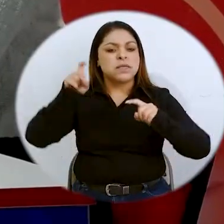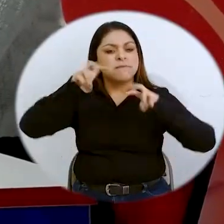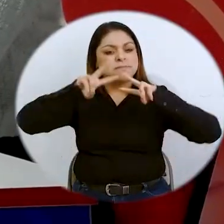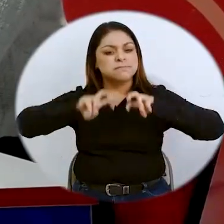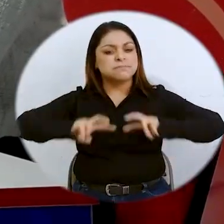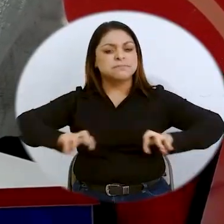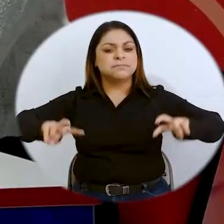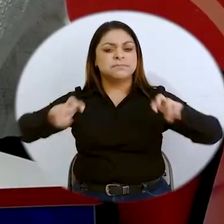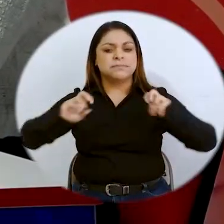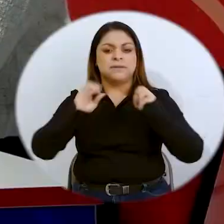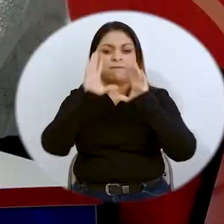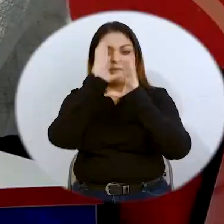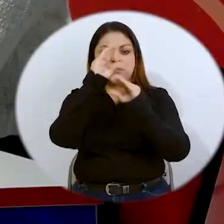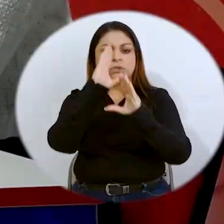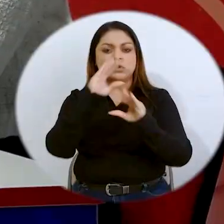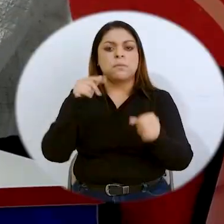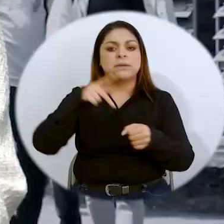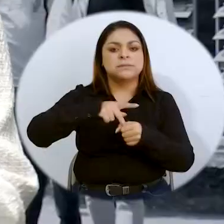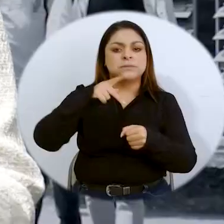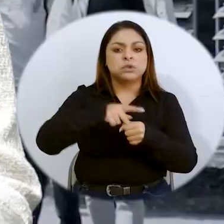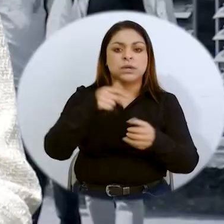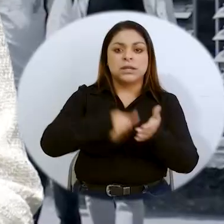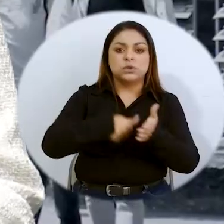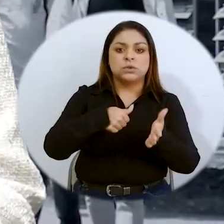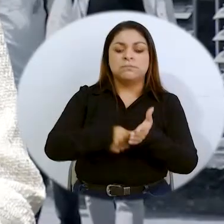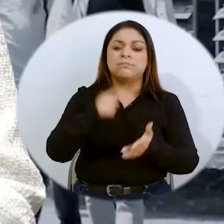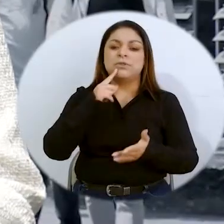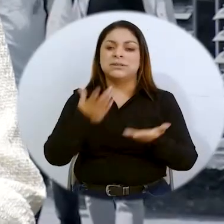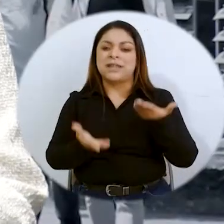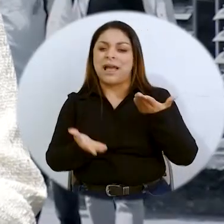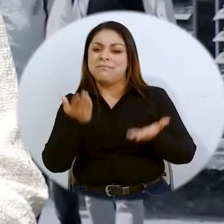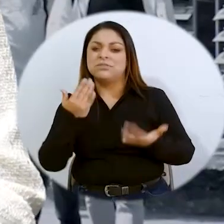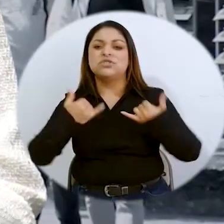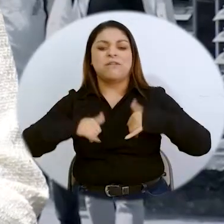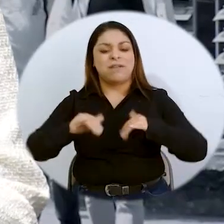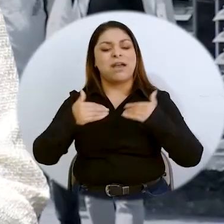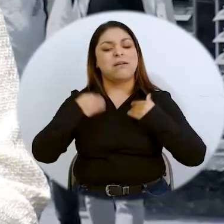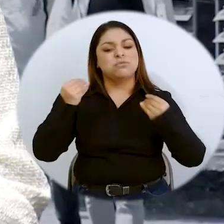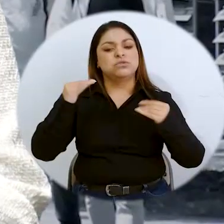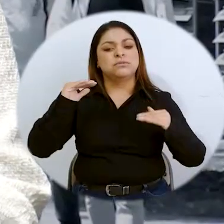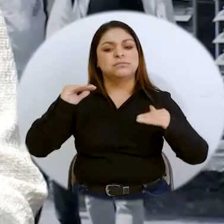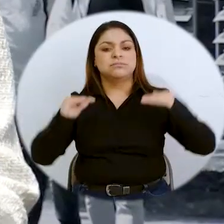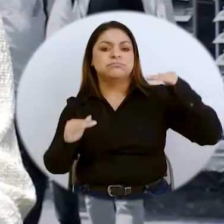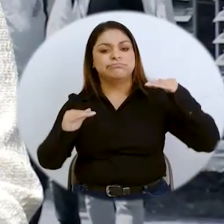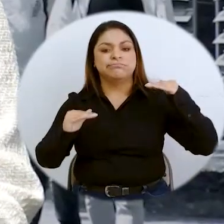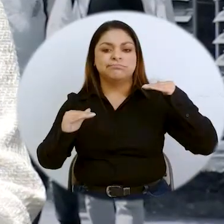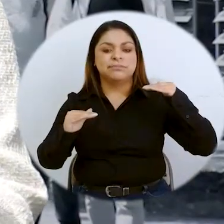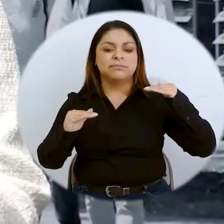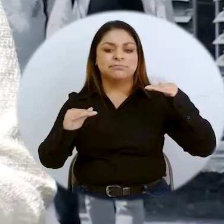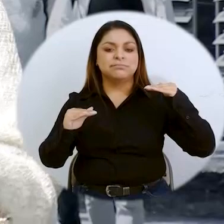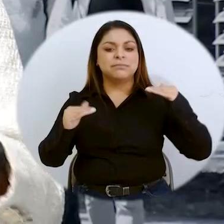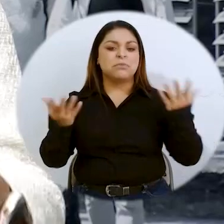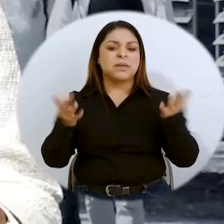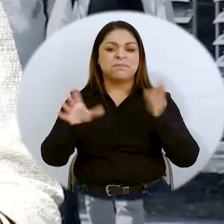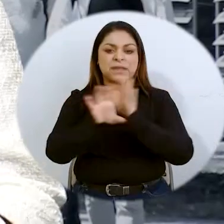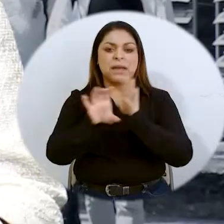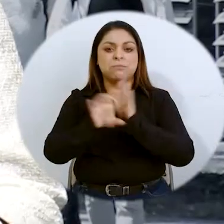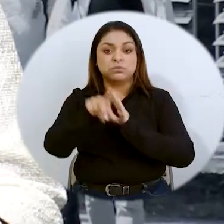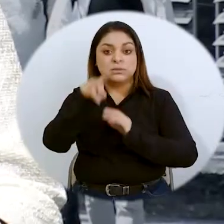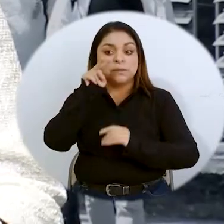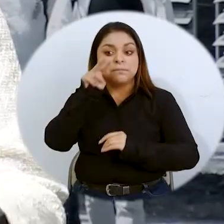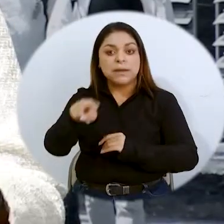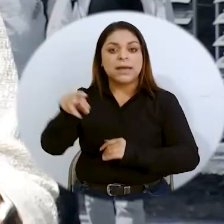datos de participación electoral, pero sí pareciera como que las brechas todavía persisten, ¿verdad? Porque si uno ve generalmente